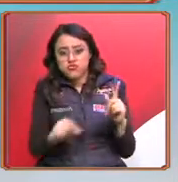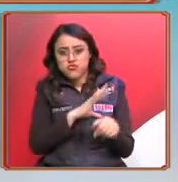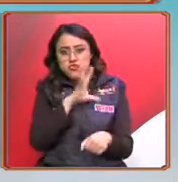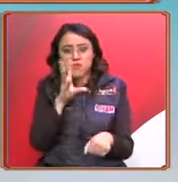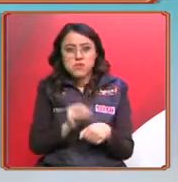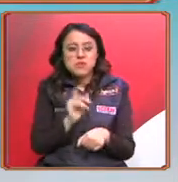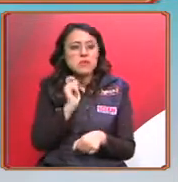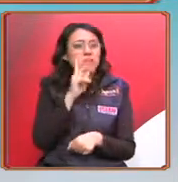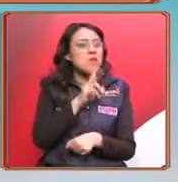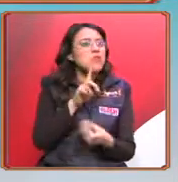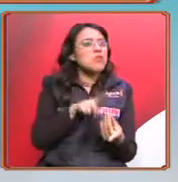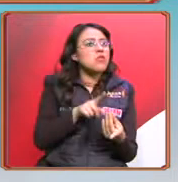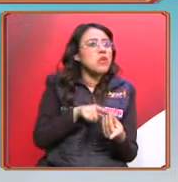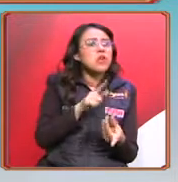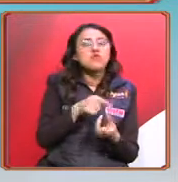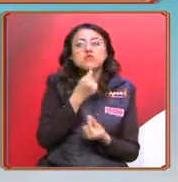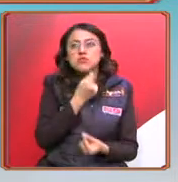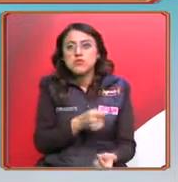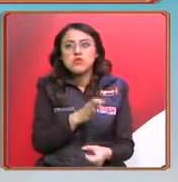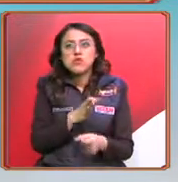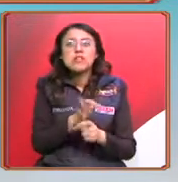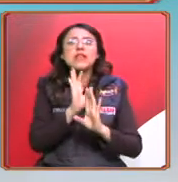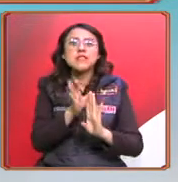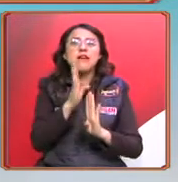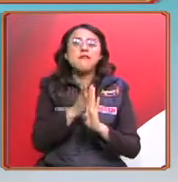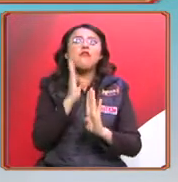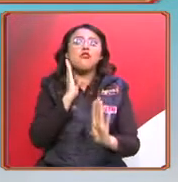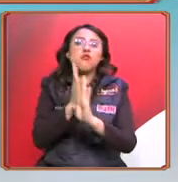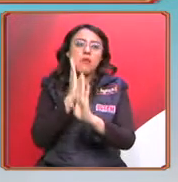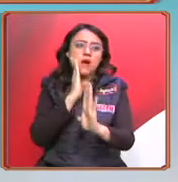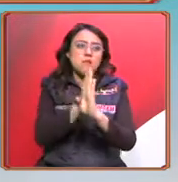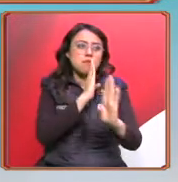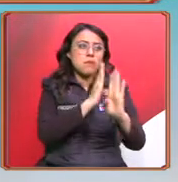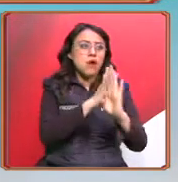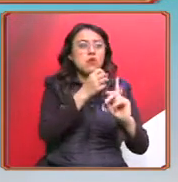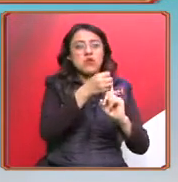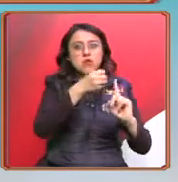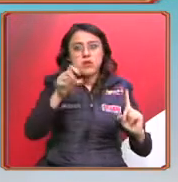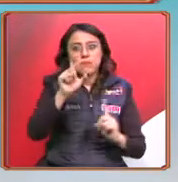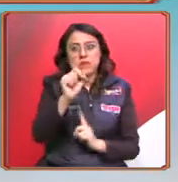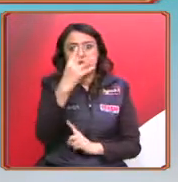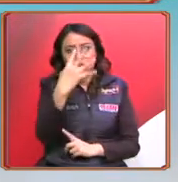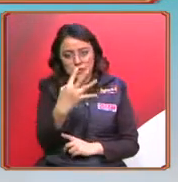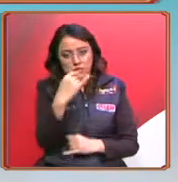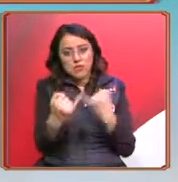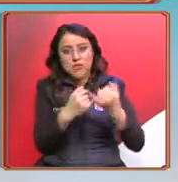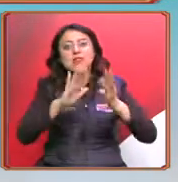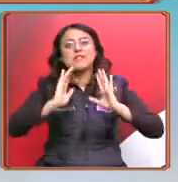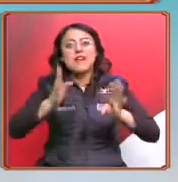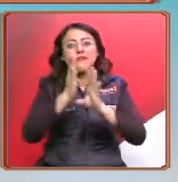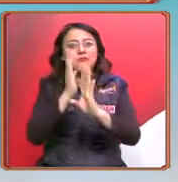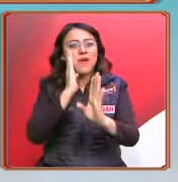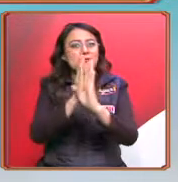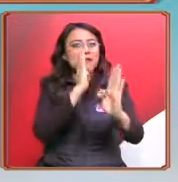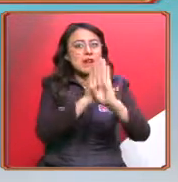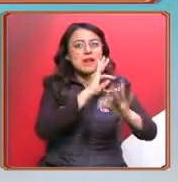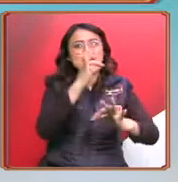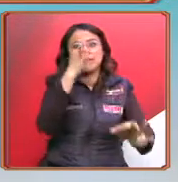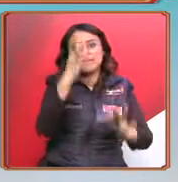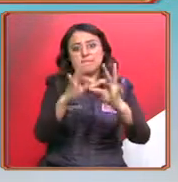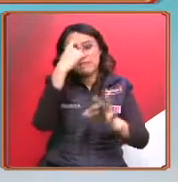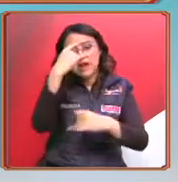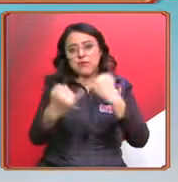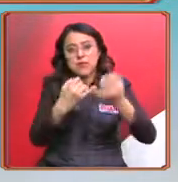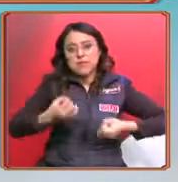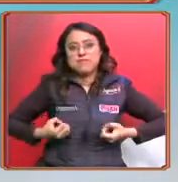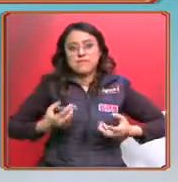Mexicana, y buscamos a esos niños que hoy ya están formados y organizados para este juguetón 24. Ya están todos formados, organizados y listos para